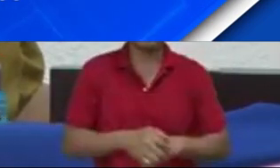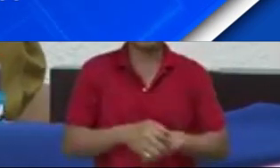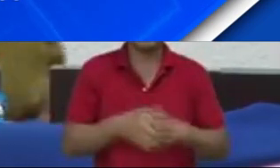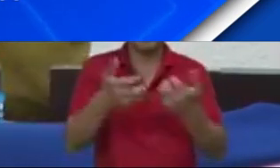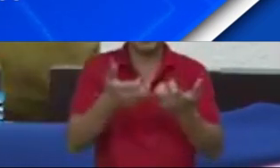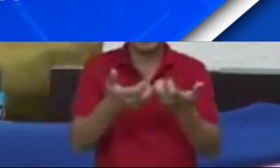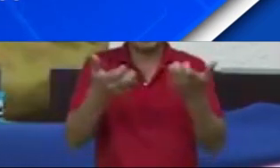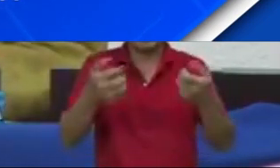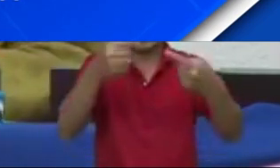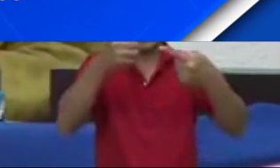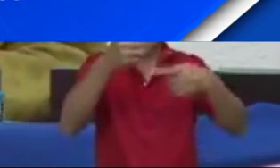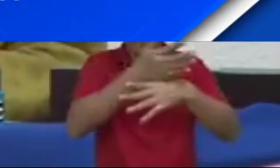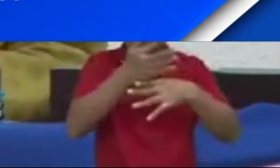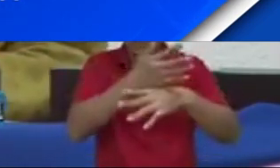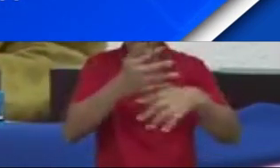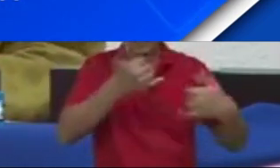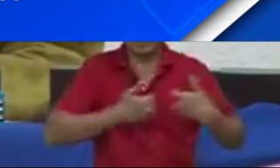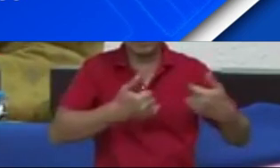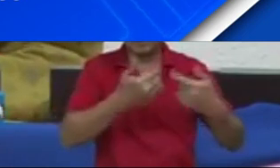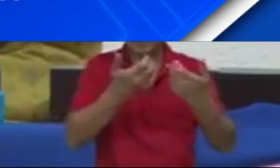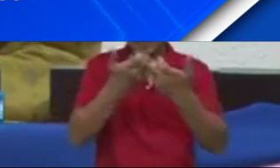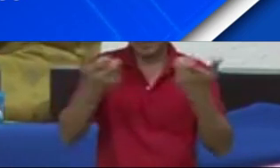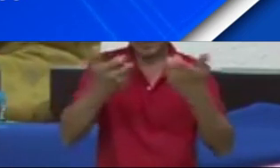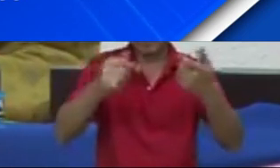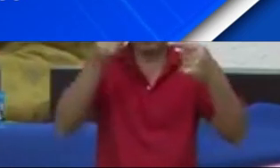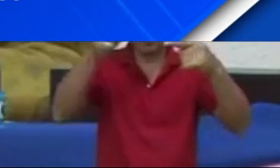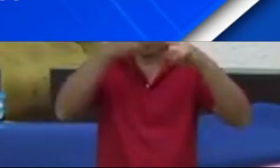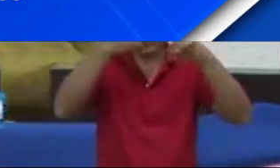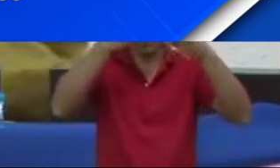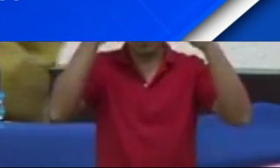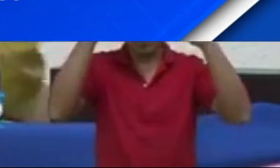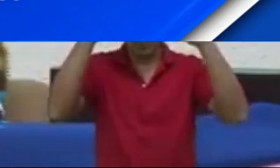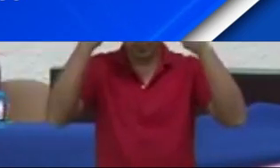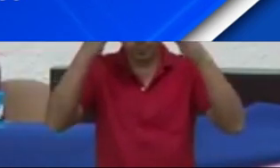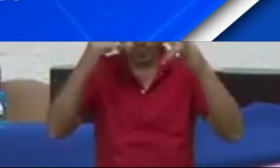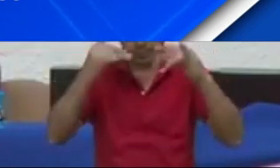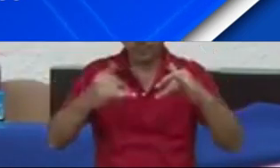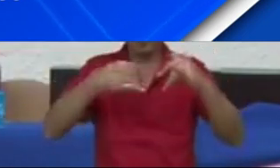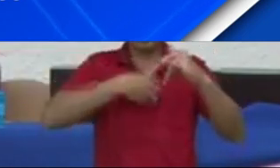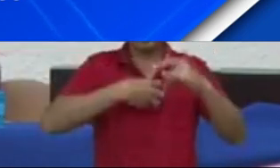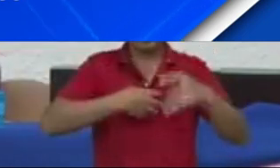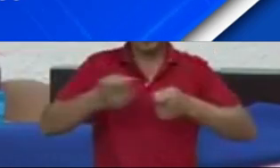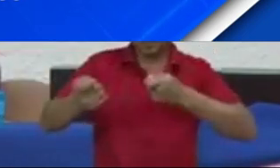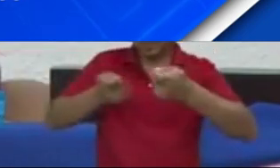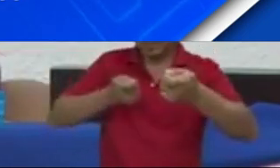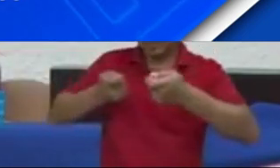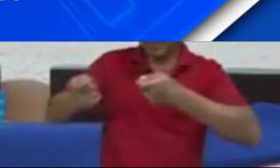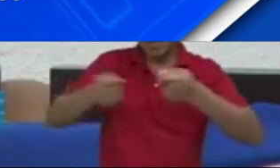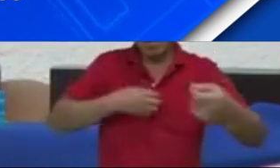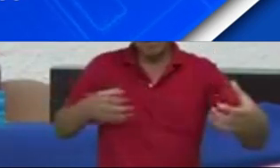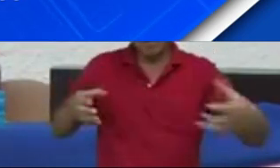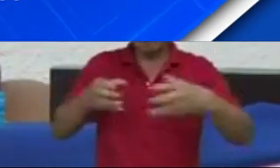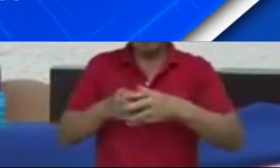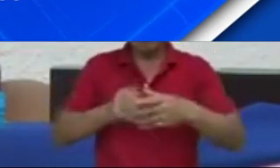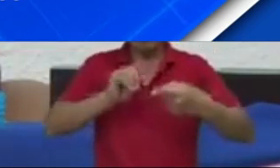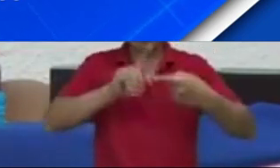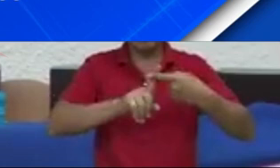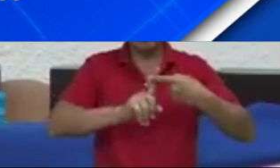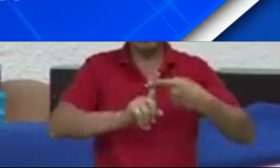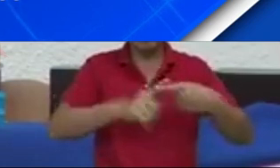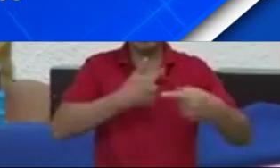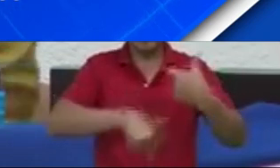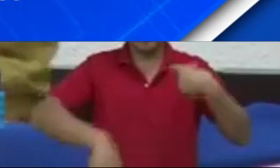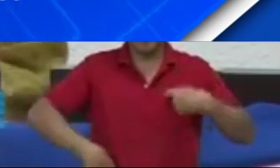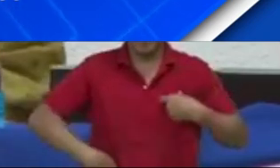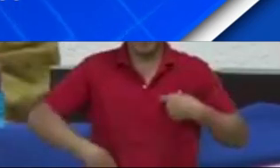entes descentralizados que a continuación se enumeran estarán bajo las rectorías sectoriales de primero, Presidencia de la República,